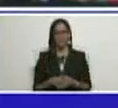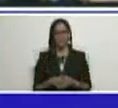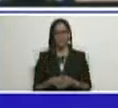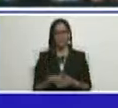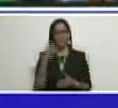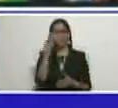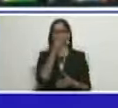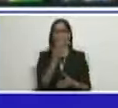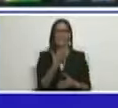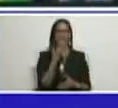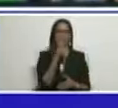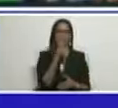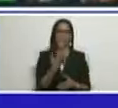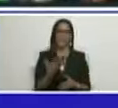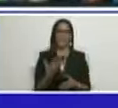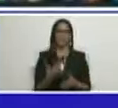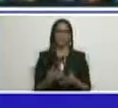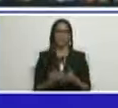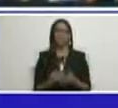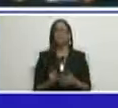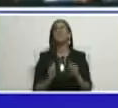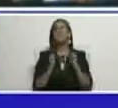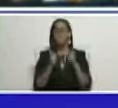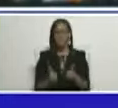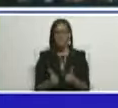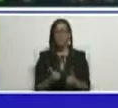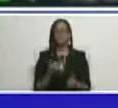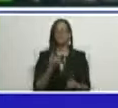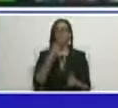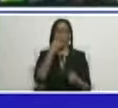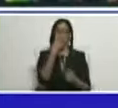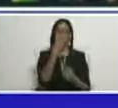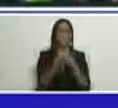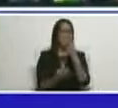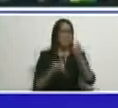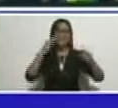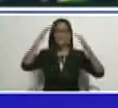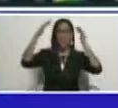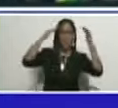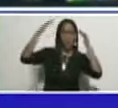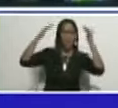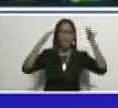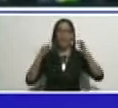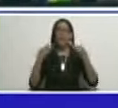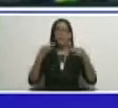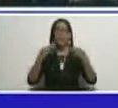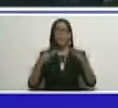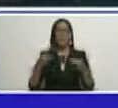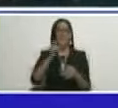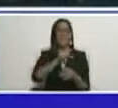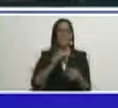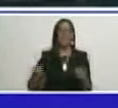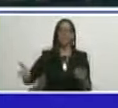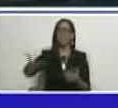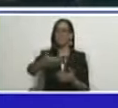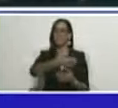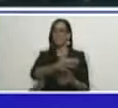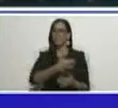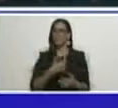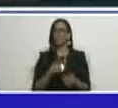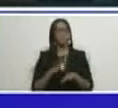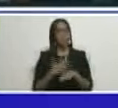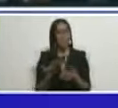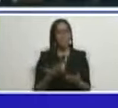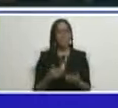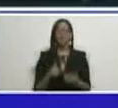Bella, bella. Y ahí empezamos a andar, a saludar, a recoger los papeles de la gente. Porque